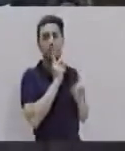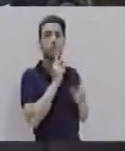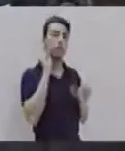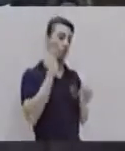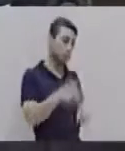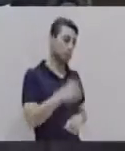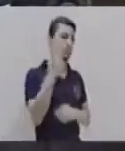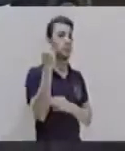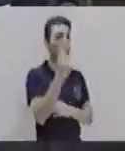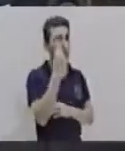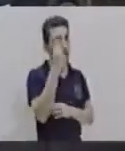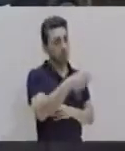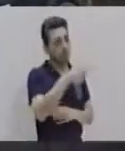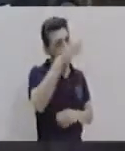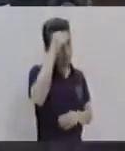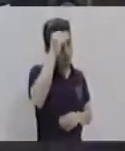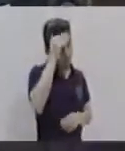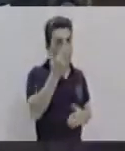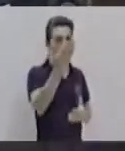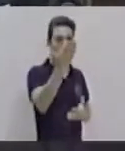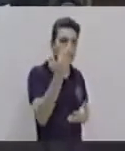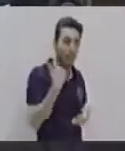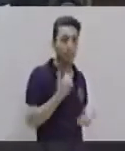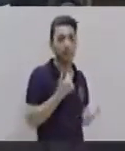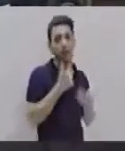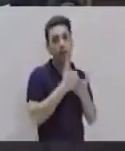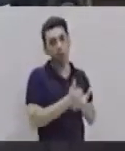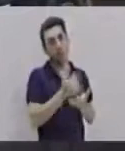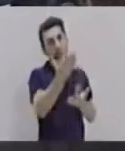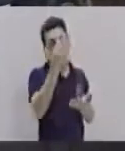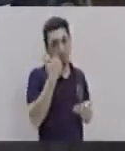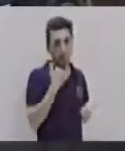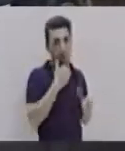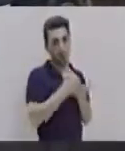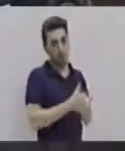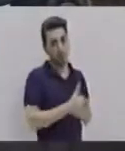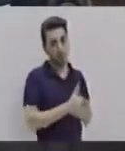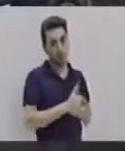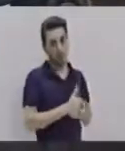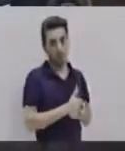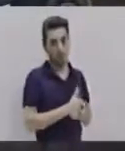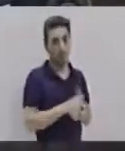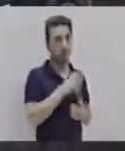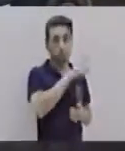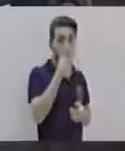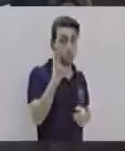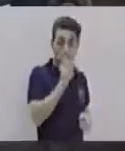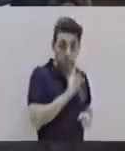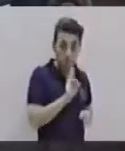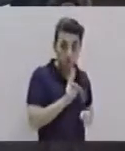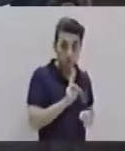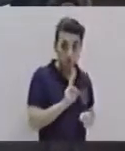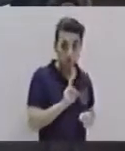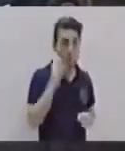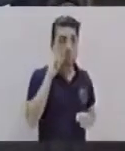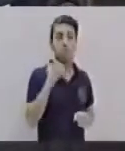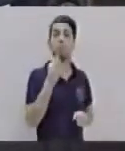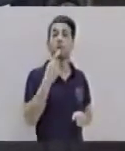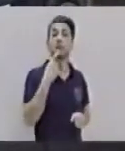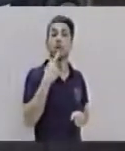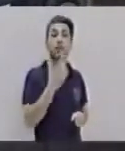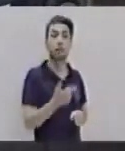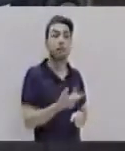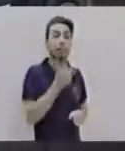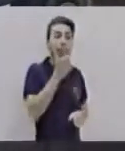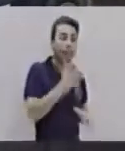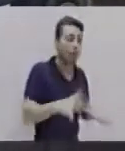muy importante que nosotros aprendamos a pedir esa ayuda, ¿verdad? Y a veces no la pedimos también porque nos dicen, es